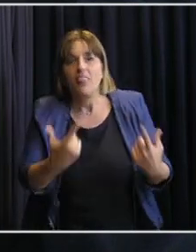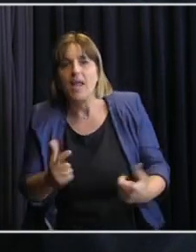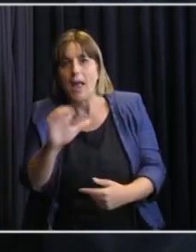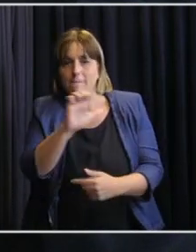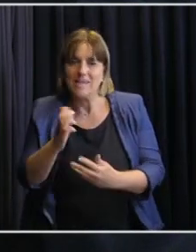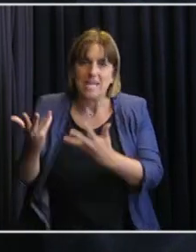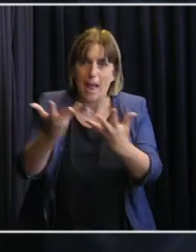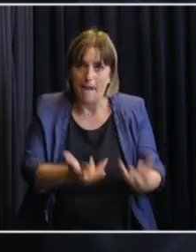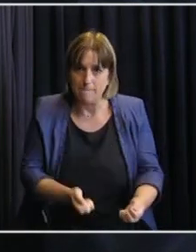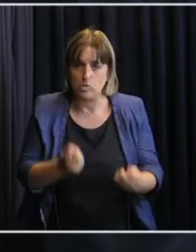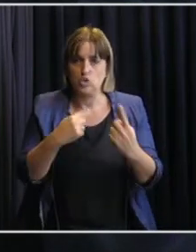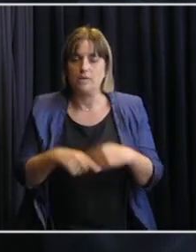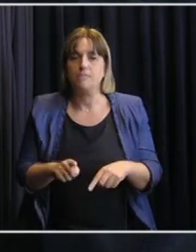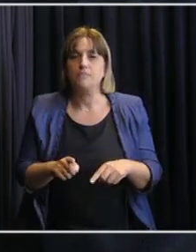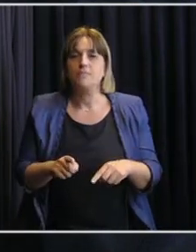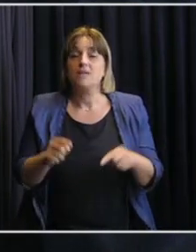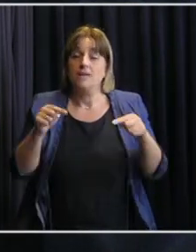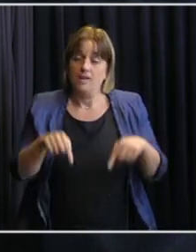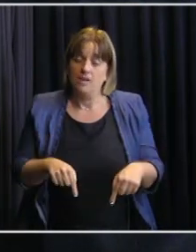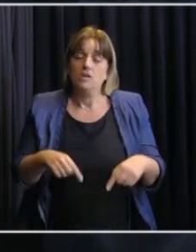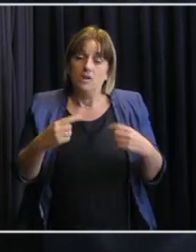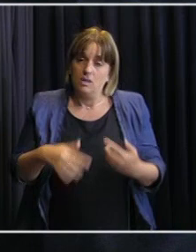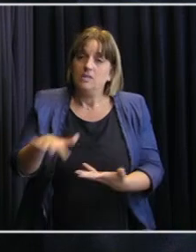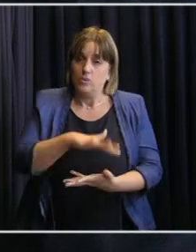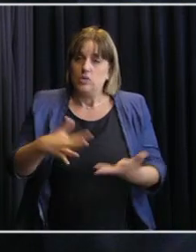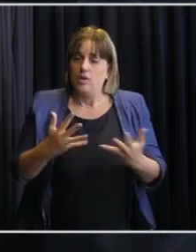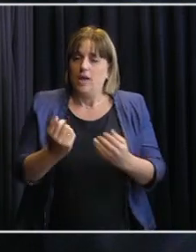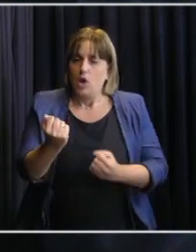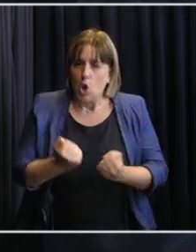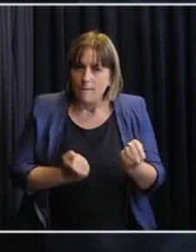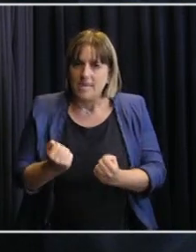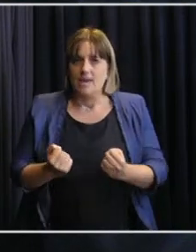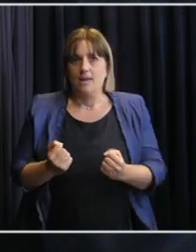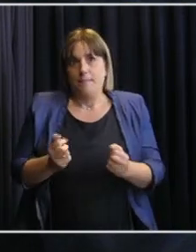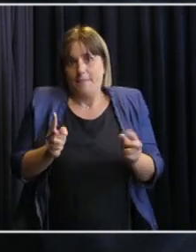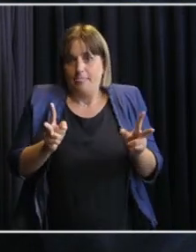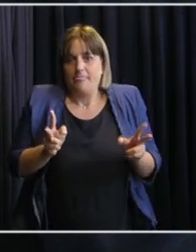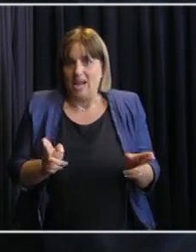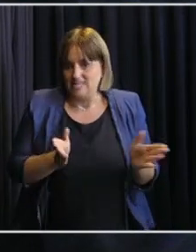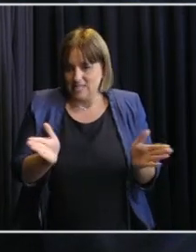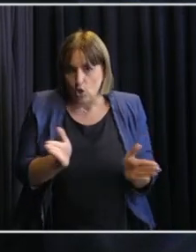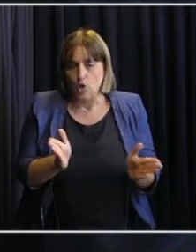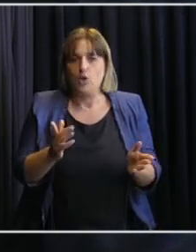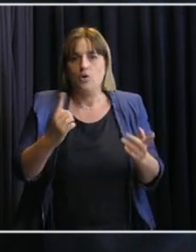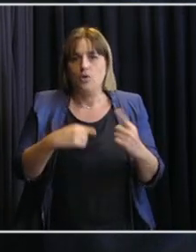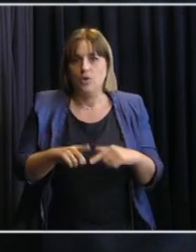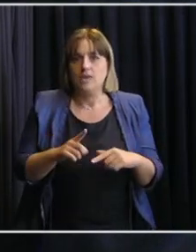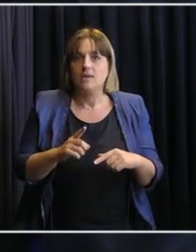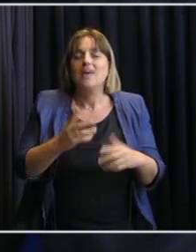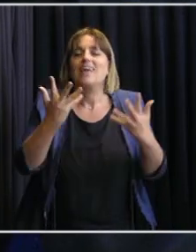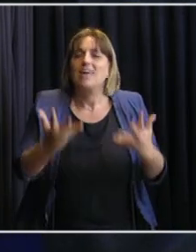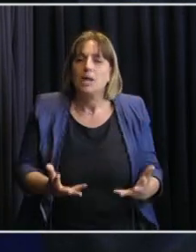En el entendido que esto es un shock que se está enfrentando la economía transitorio y que queremos darle